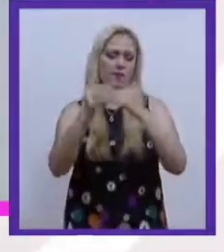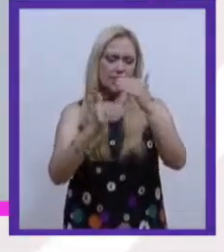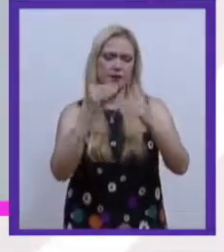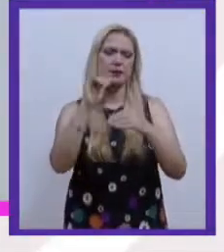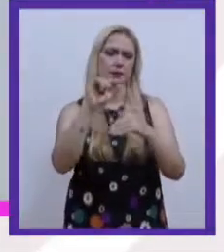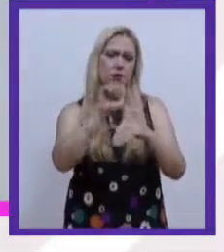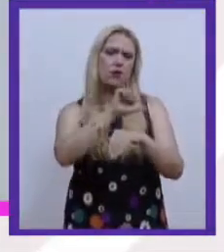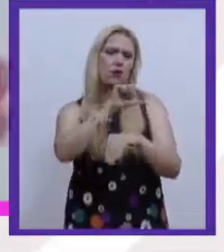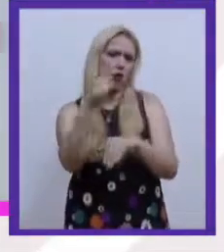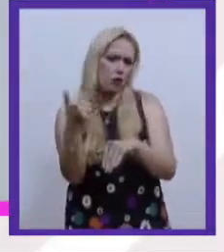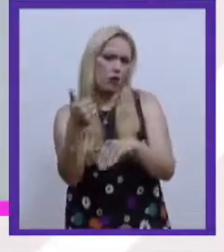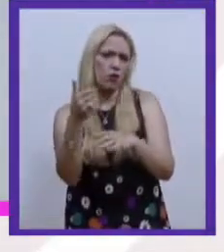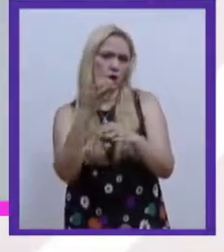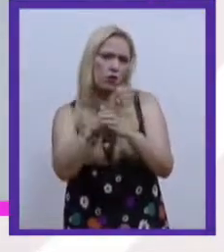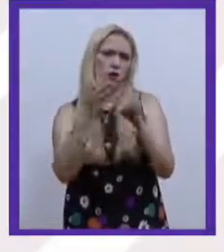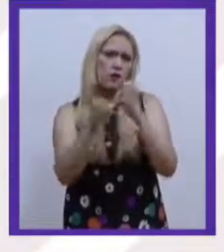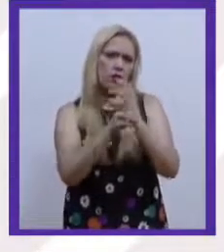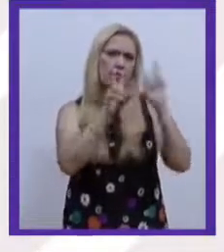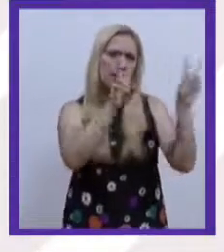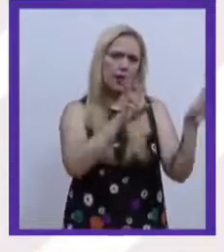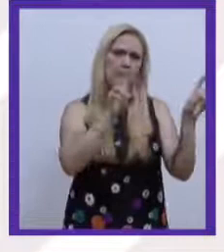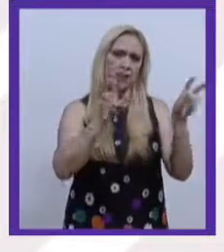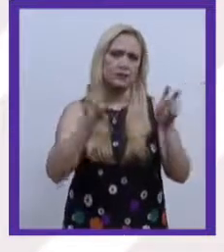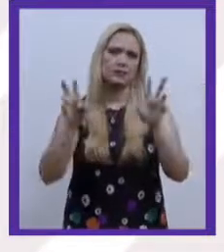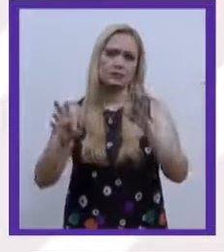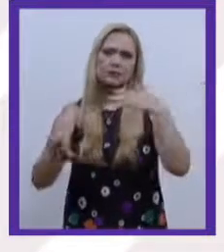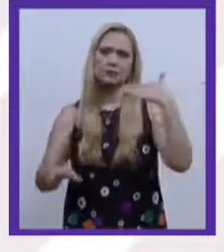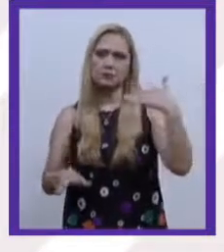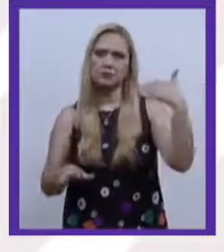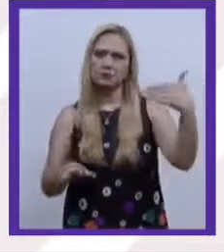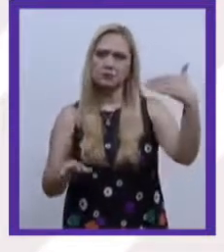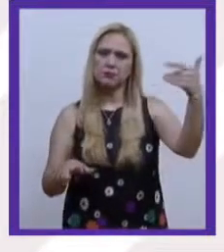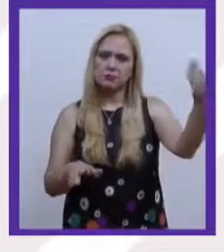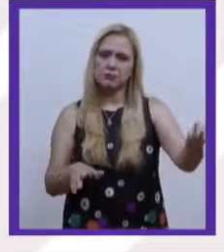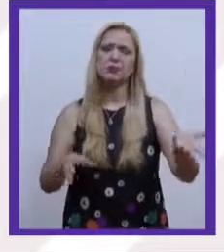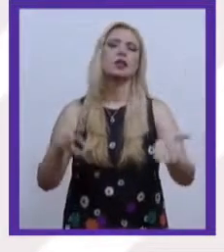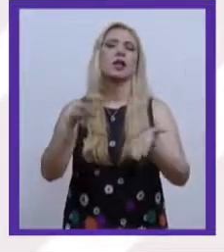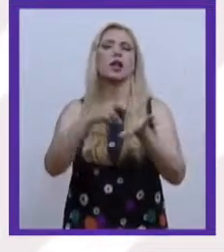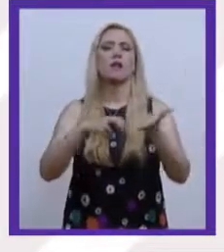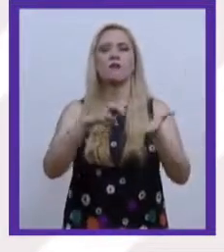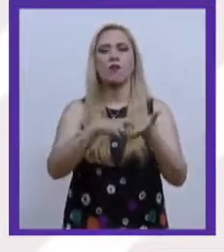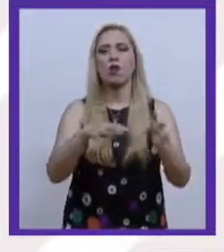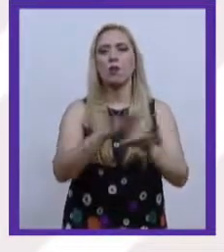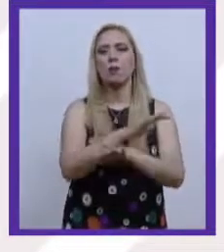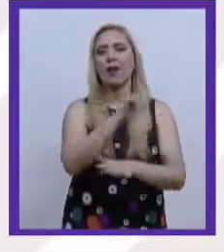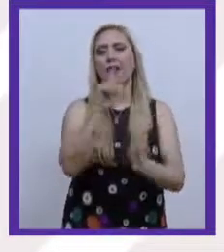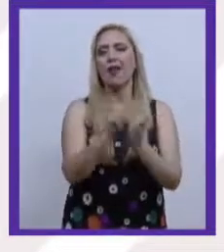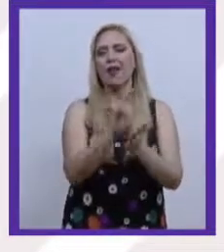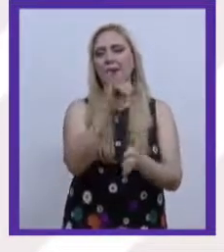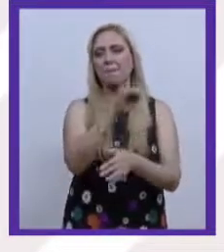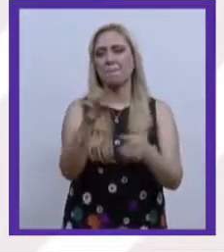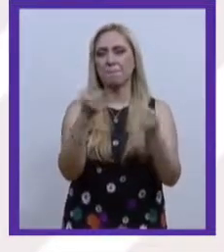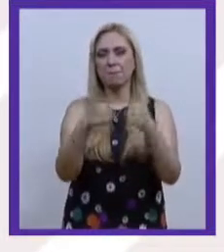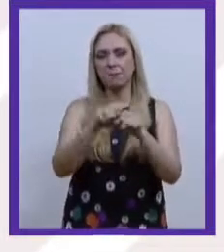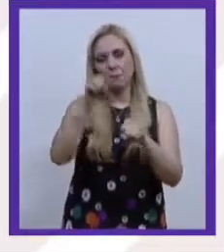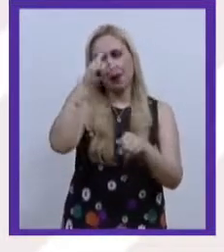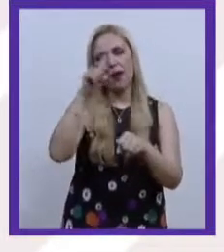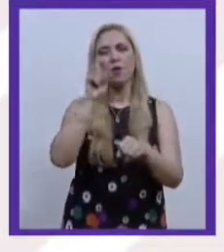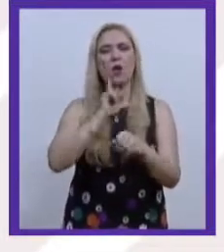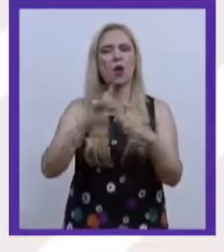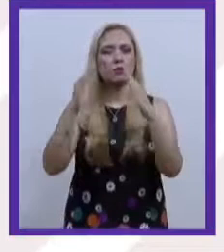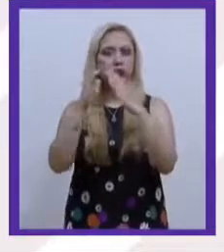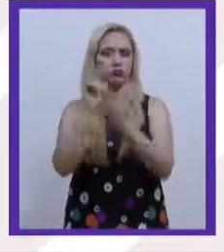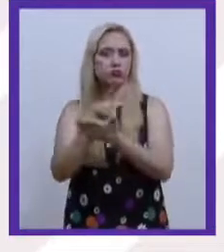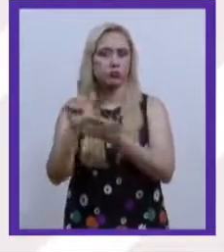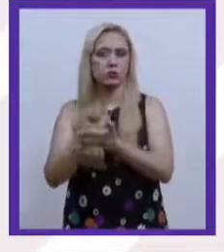tipo de, bueno, simplemente pues ya, ¿no? La reforma a la ley del Seguro Social para trabajadoras del hogar, ya, ¿no?